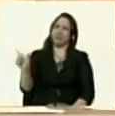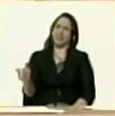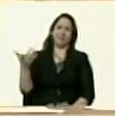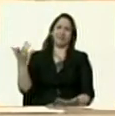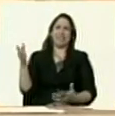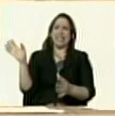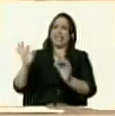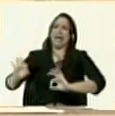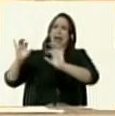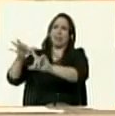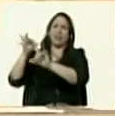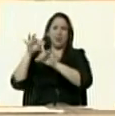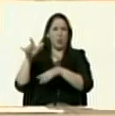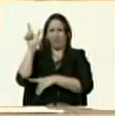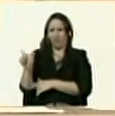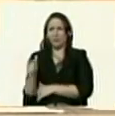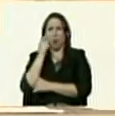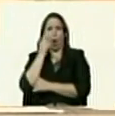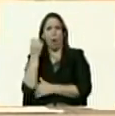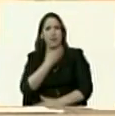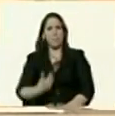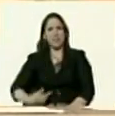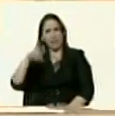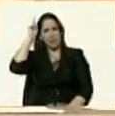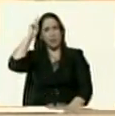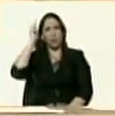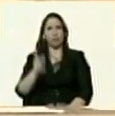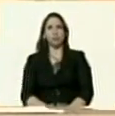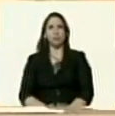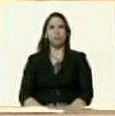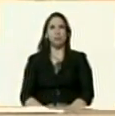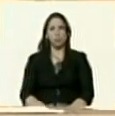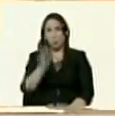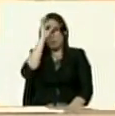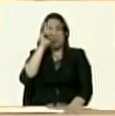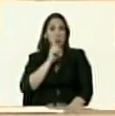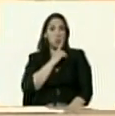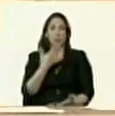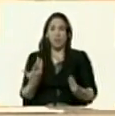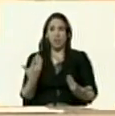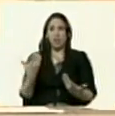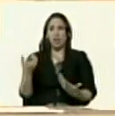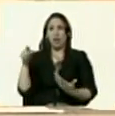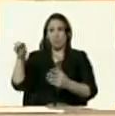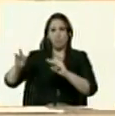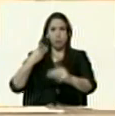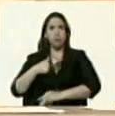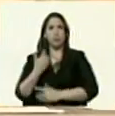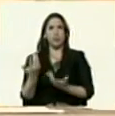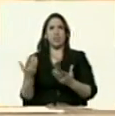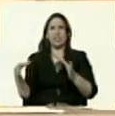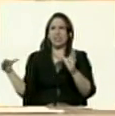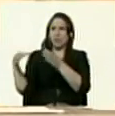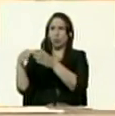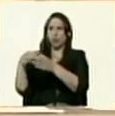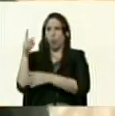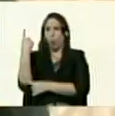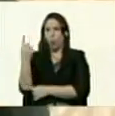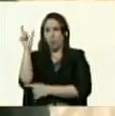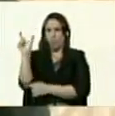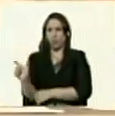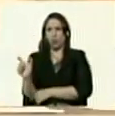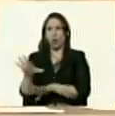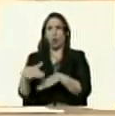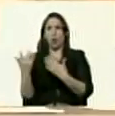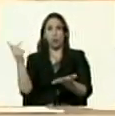lo eligió, pero es presidente del Perú. Él me mandó un mensaje, se reunió con una persona.